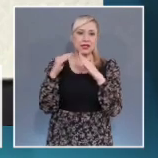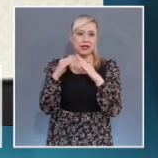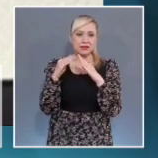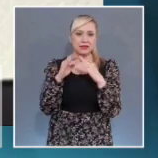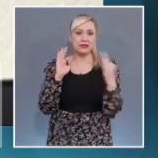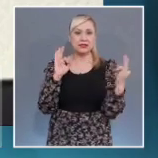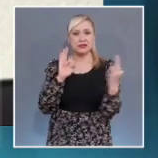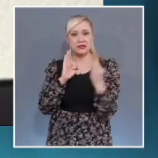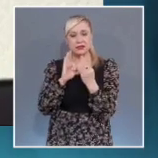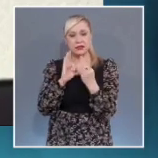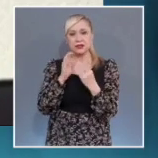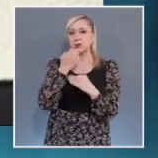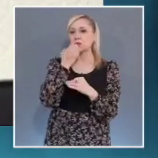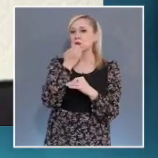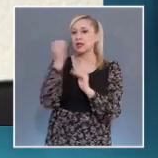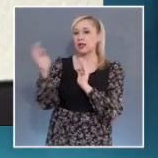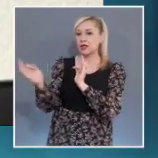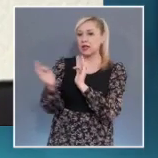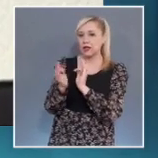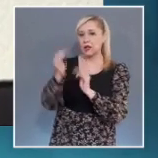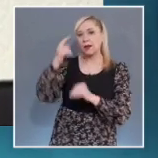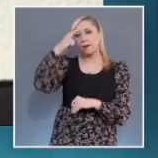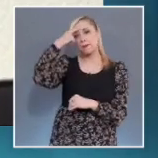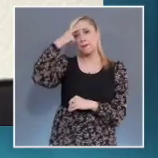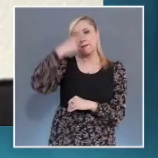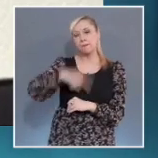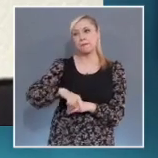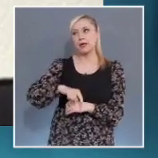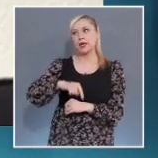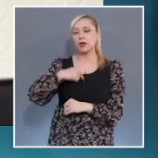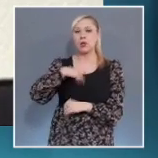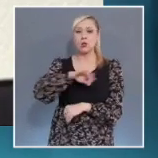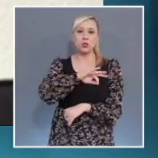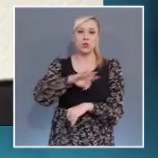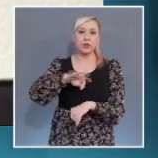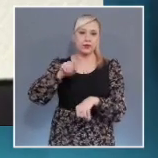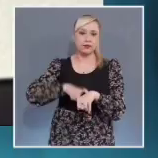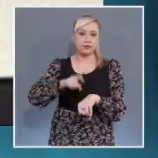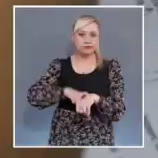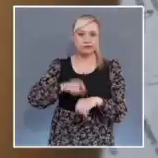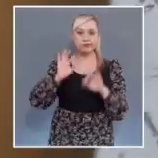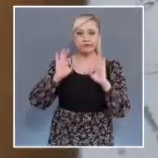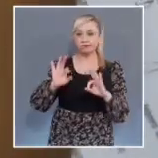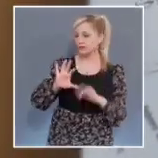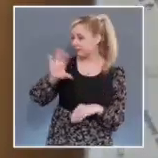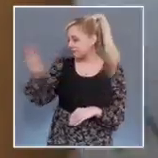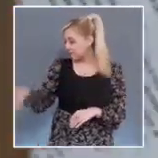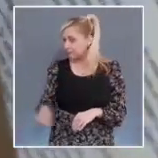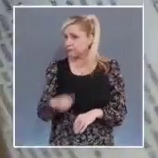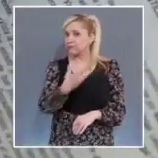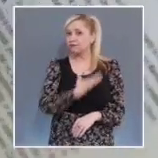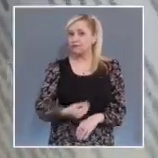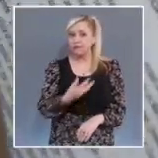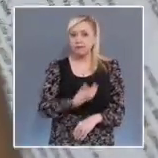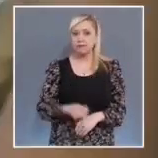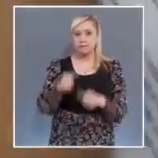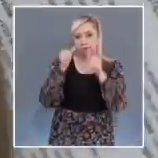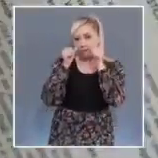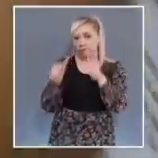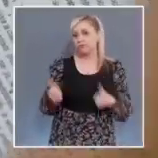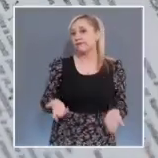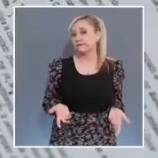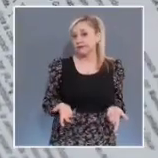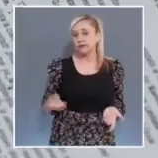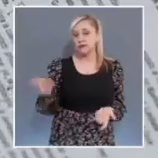y esto a fin de no afectar el entorno de nuestros hijos. Asimismo, han demandado